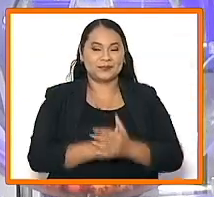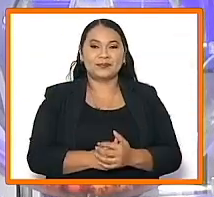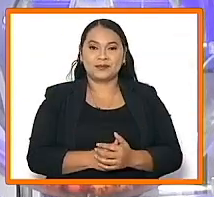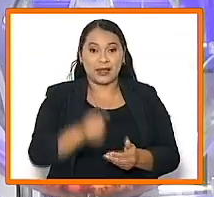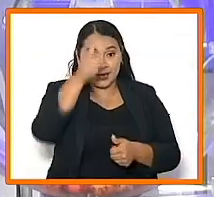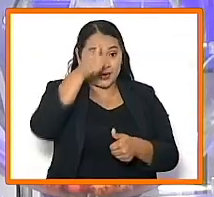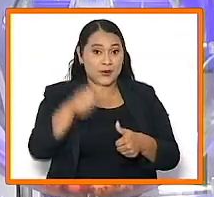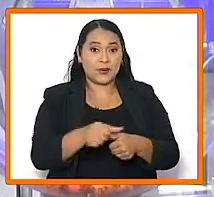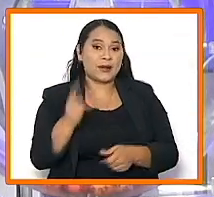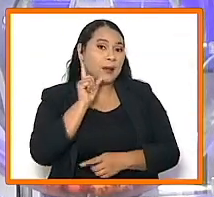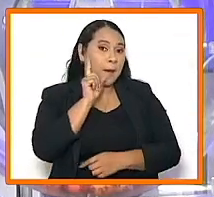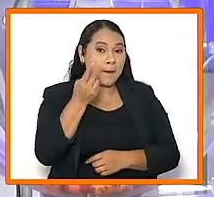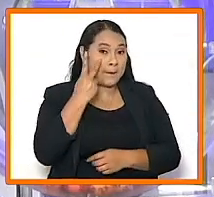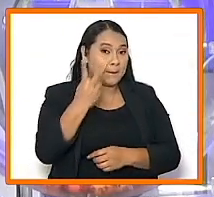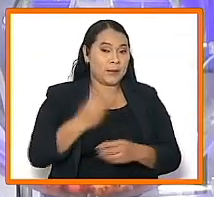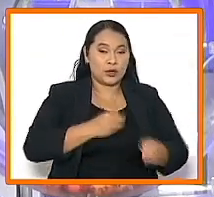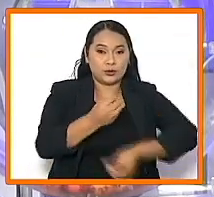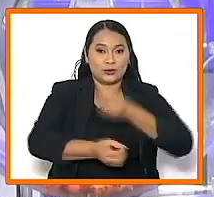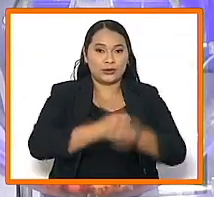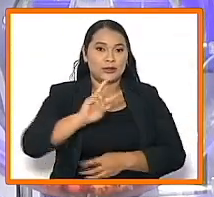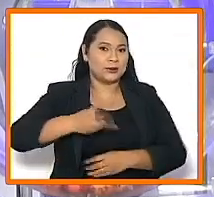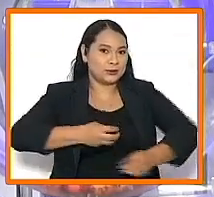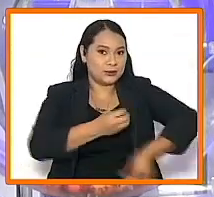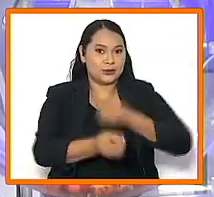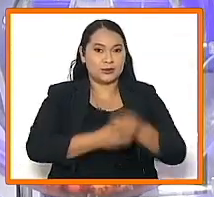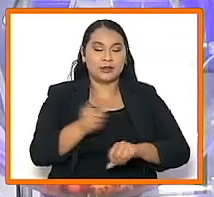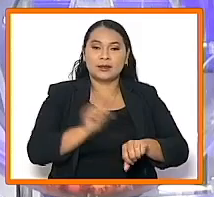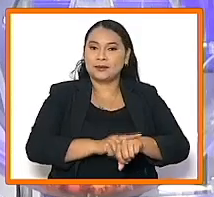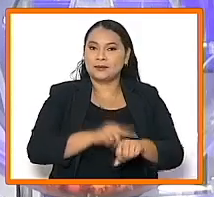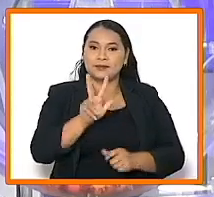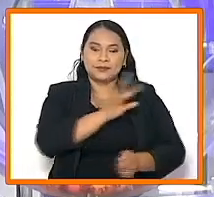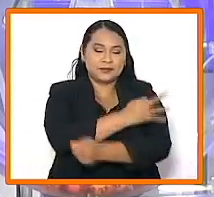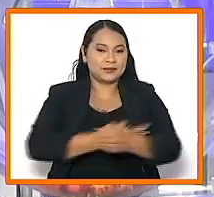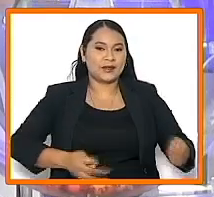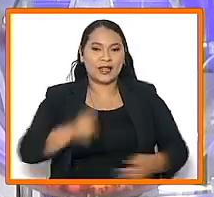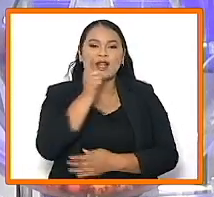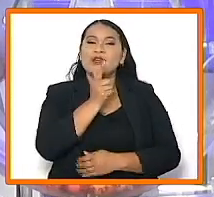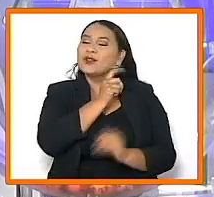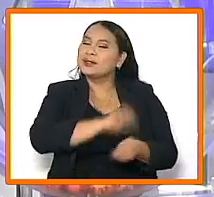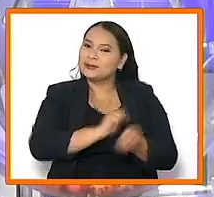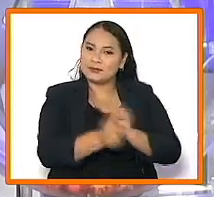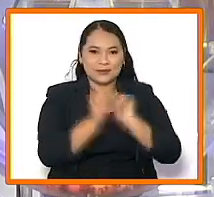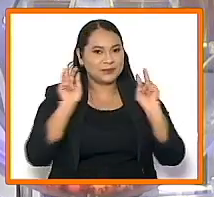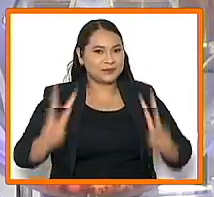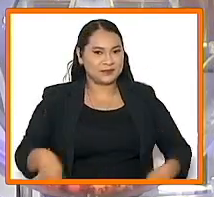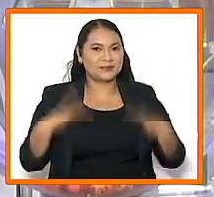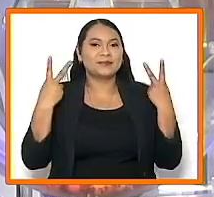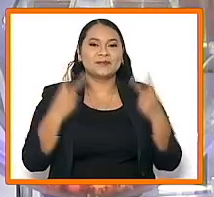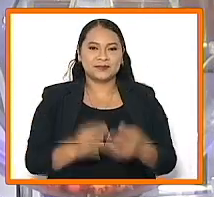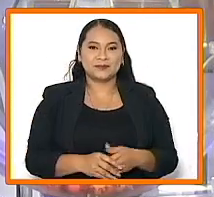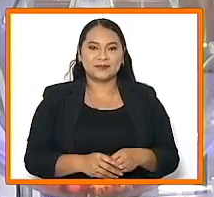Recuerda que te esperamos en nuestro segundo sorteo en punto de las 3 de la tarde. Loto, te cambia la vida.